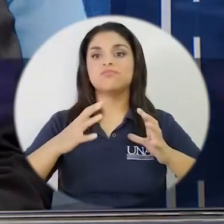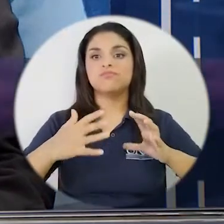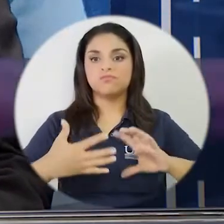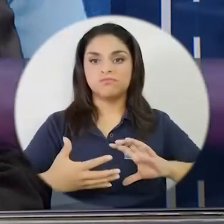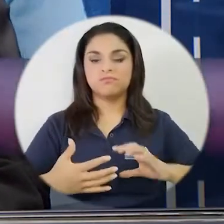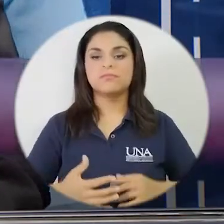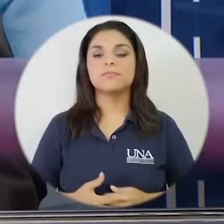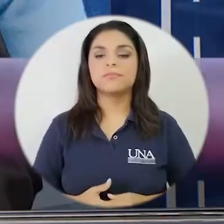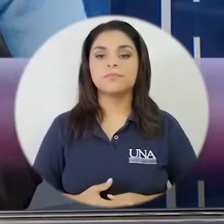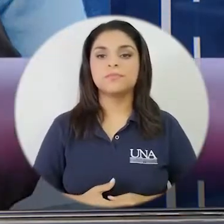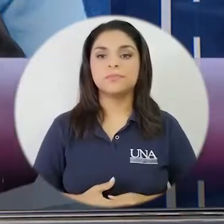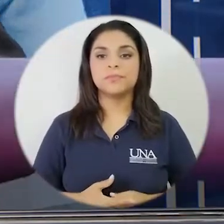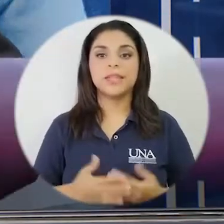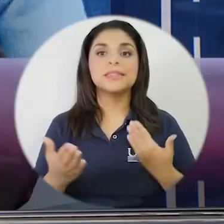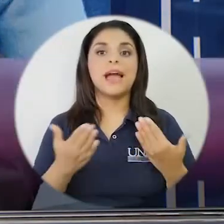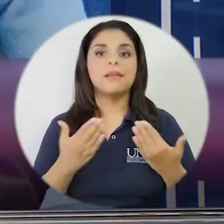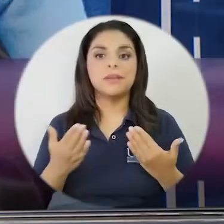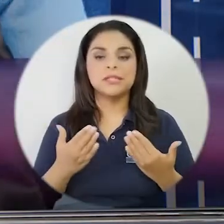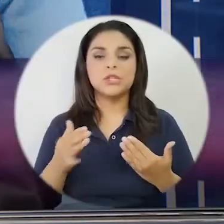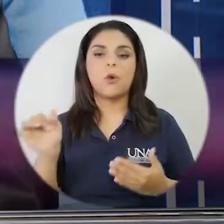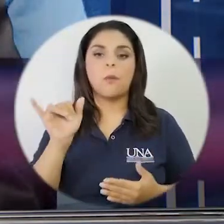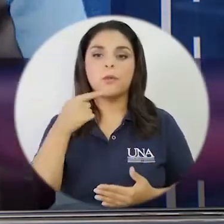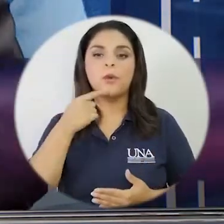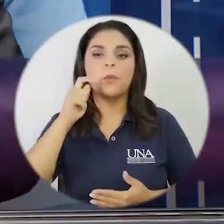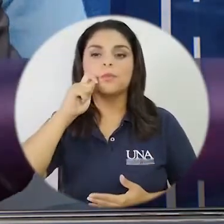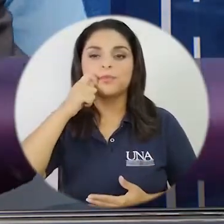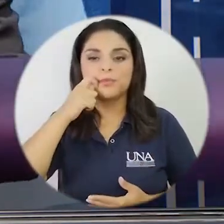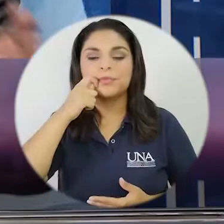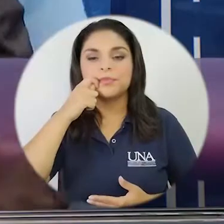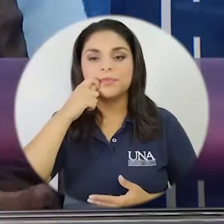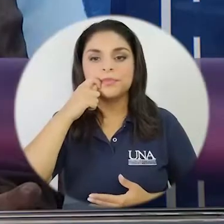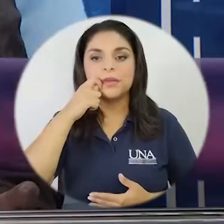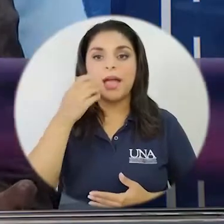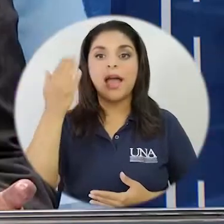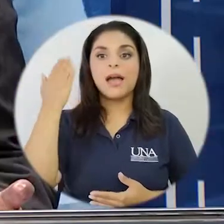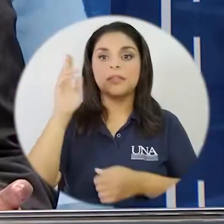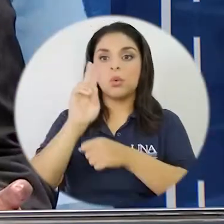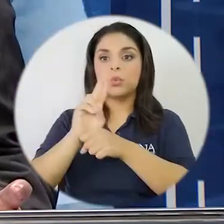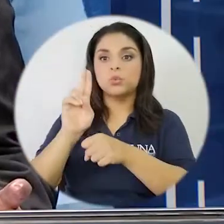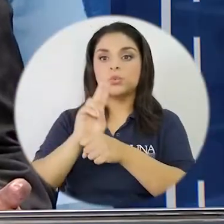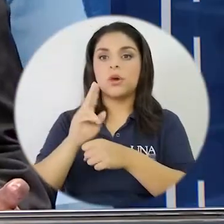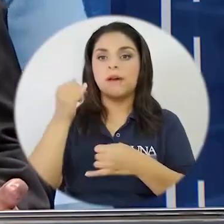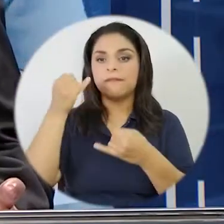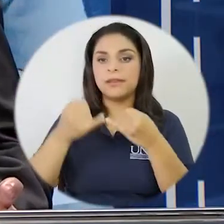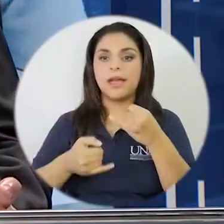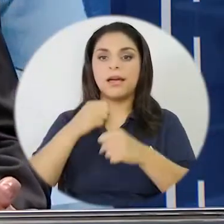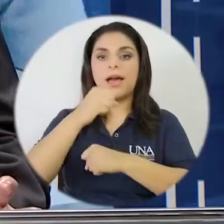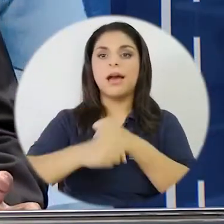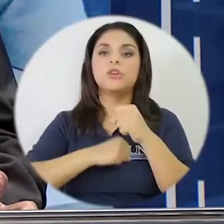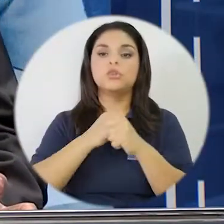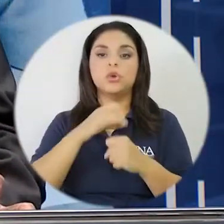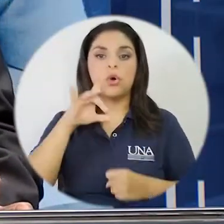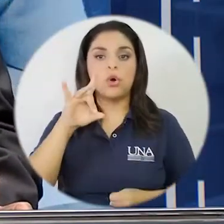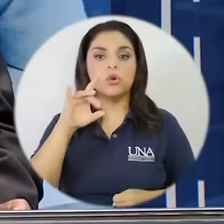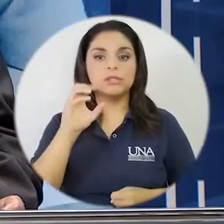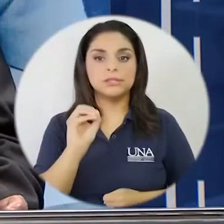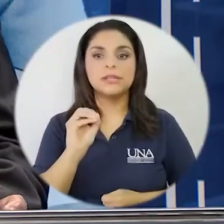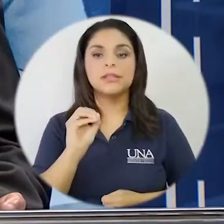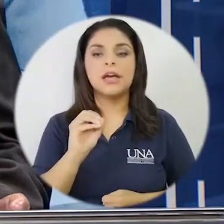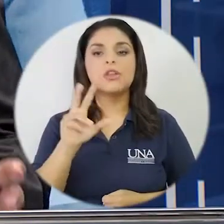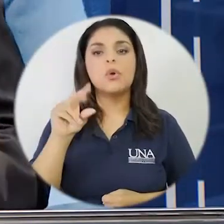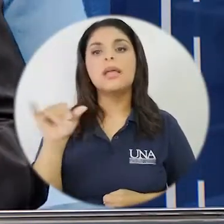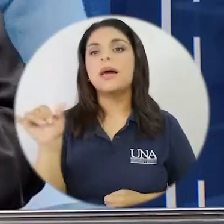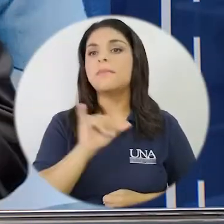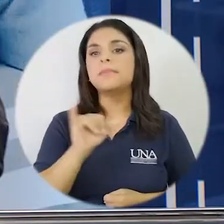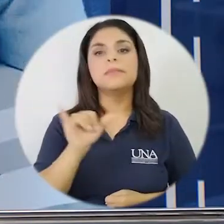tiene que evolucionar. Tal vez, si se me permite decirlo así, la receta que se usó a finales de la década de los